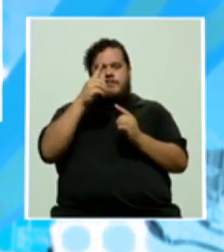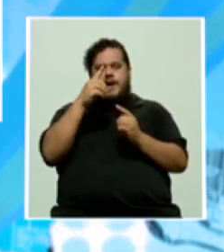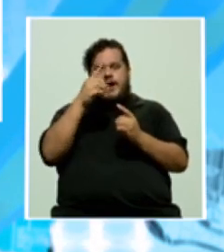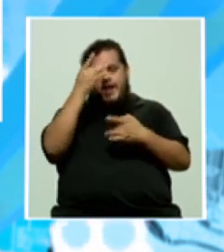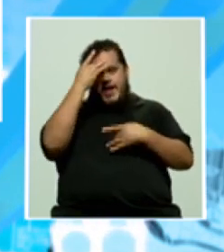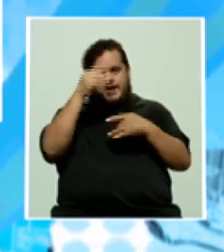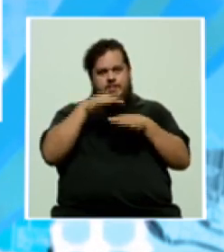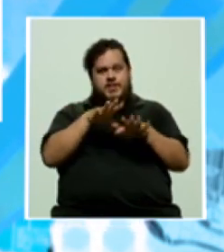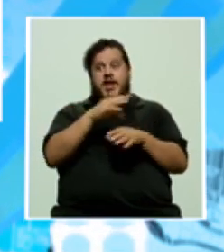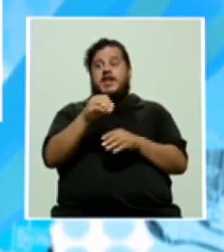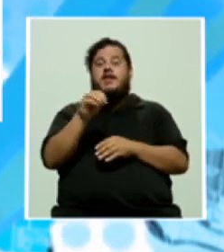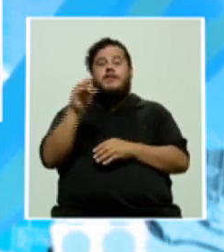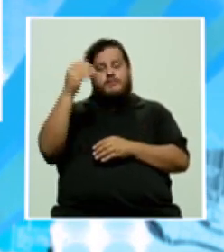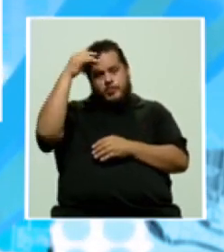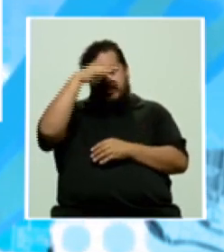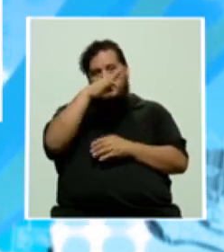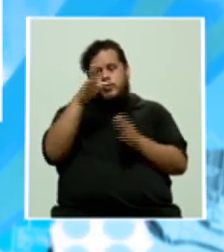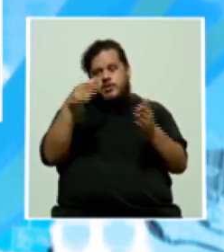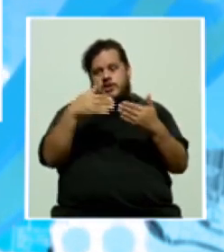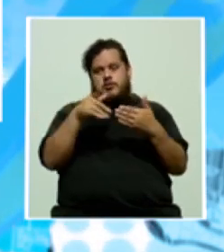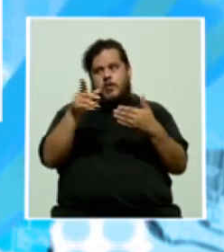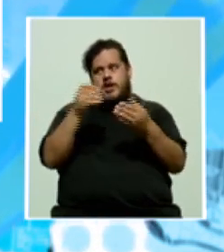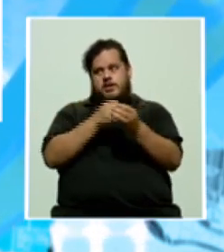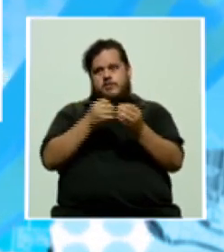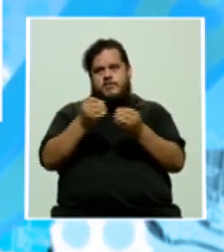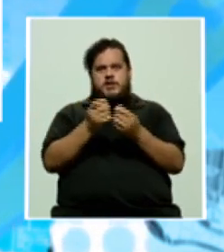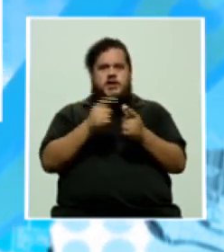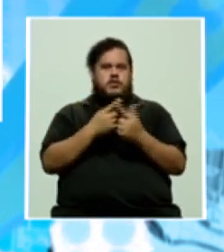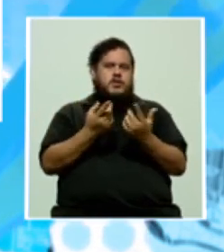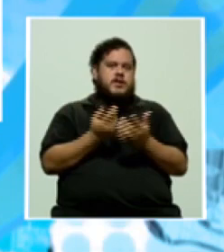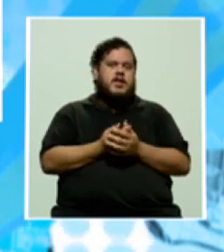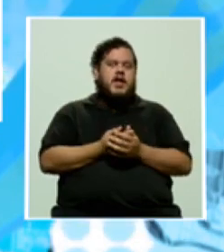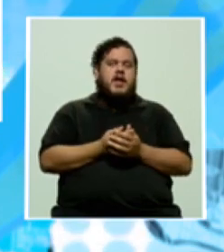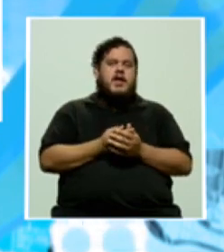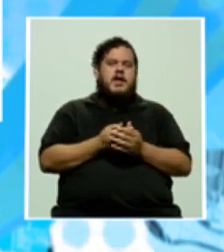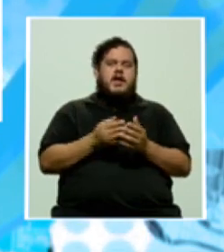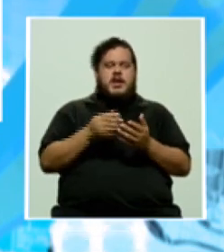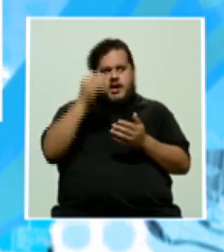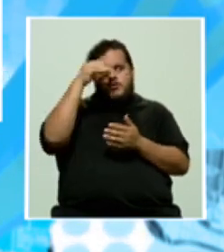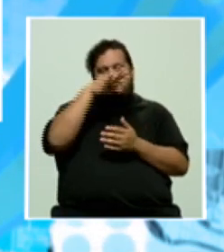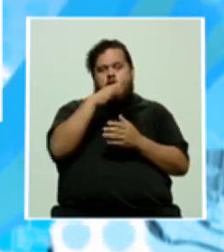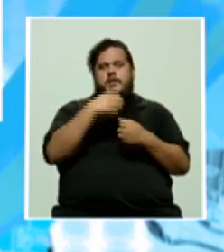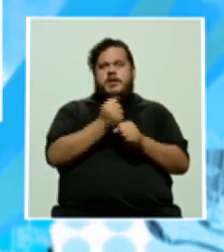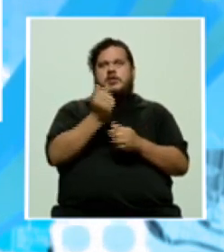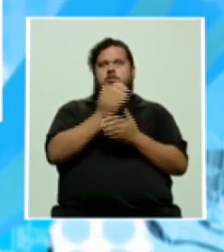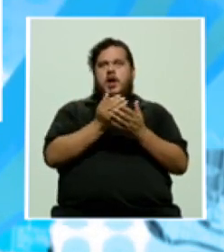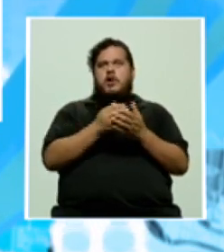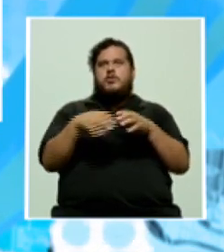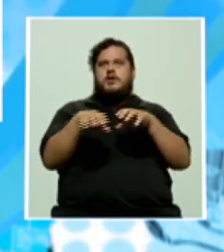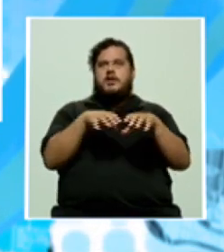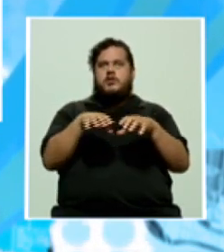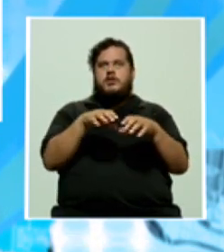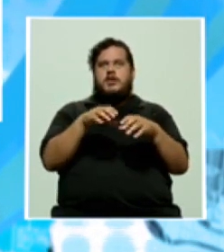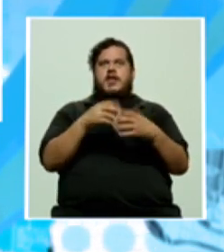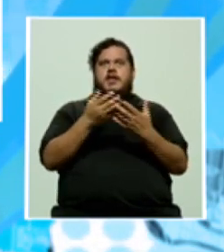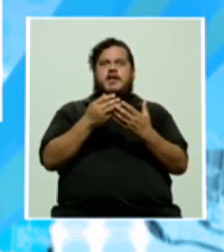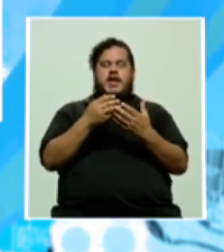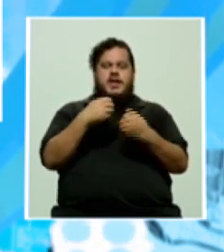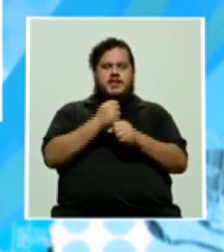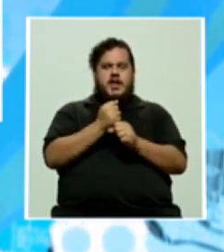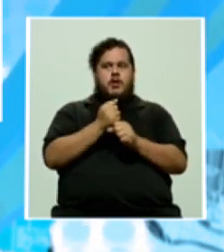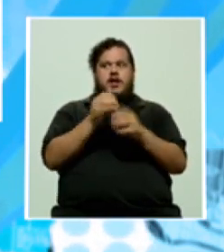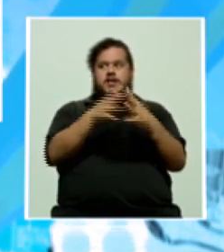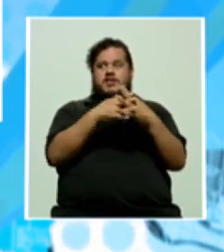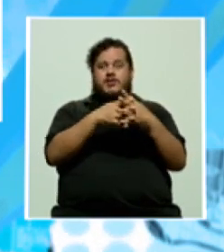pandemia, y Donald Trump cerró esa oficina. Entonces no, sí lo esperaba Estados Unidos, y Donald Trump tomó las acciones que llevaron a convertirse a Estados Unidos en el peor país